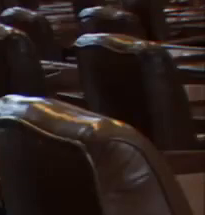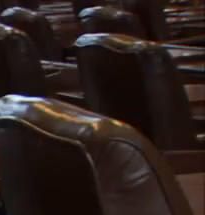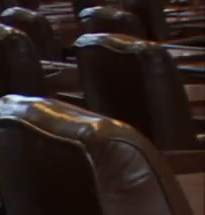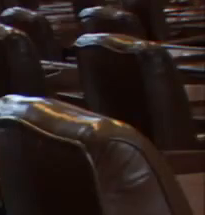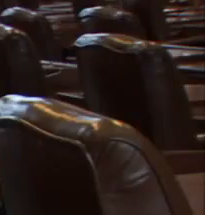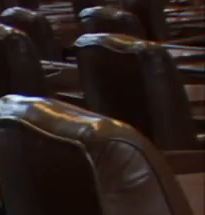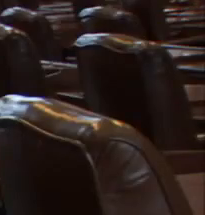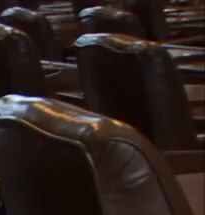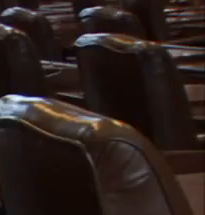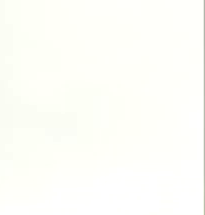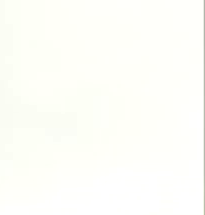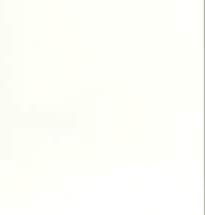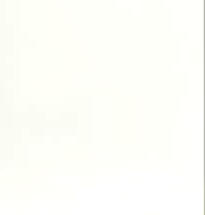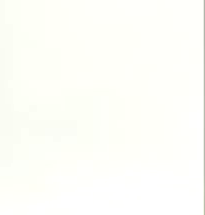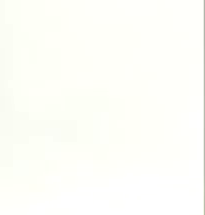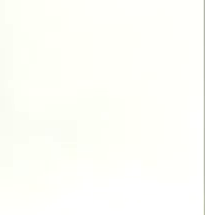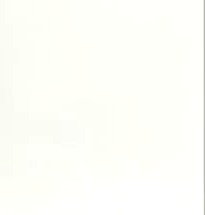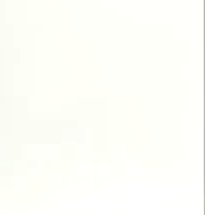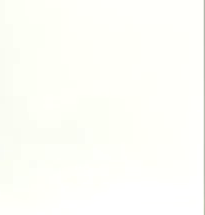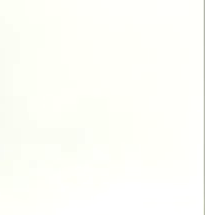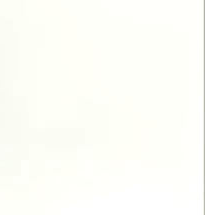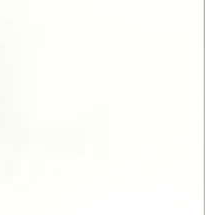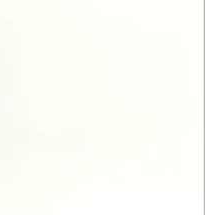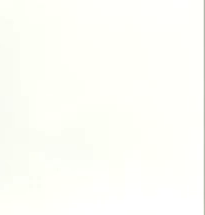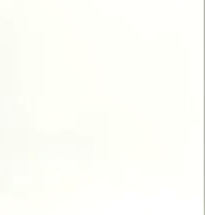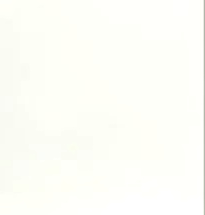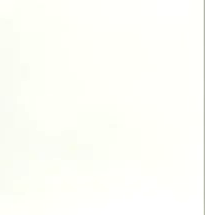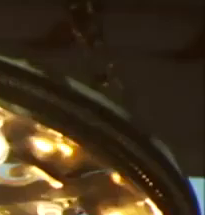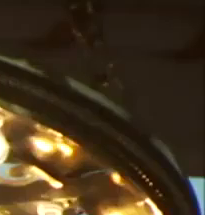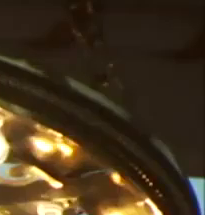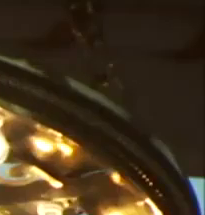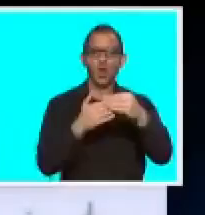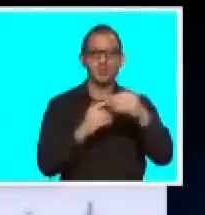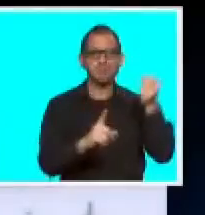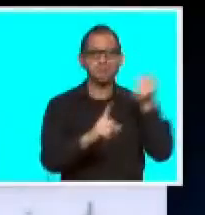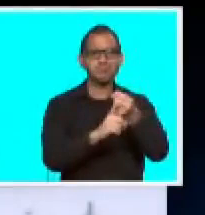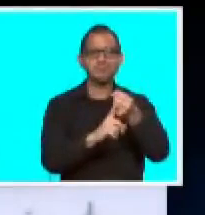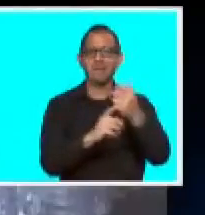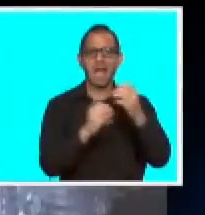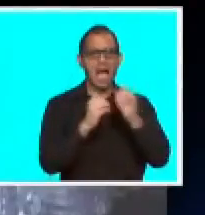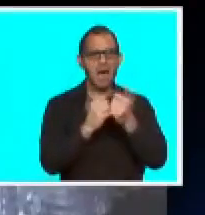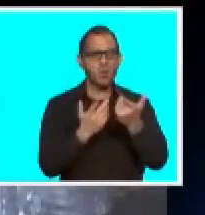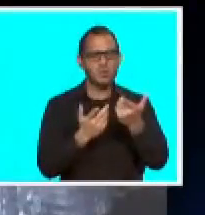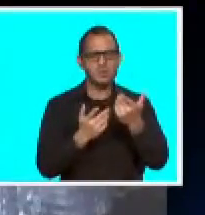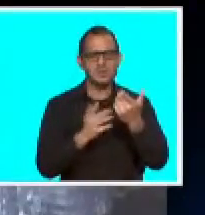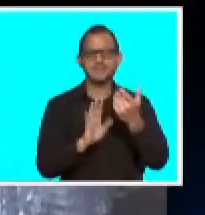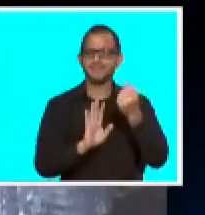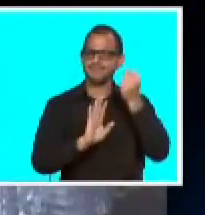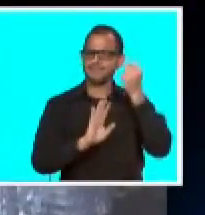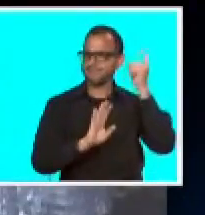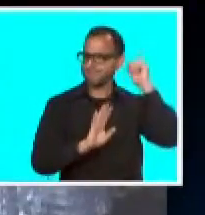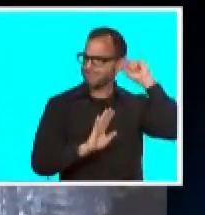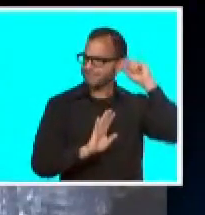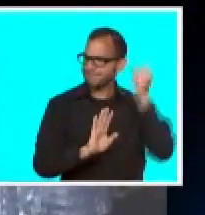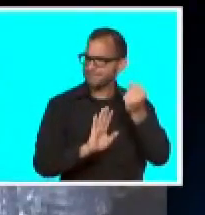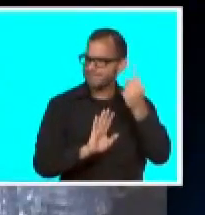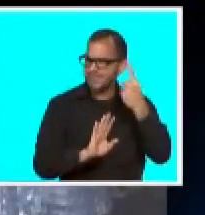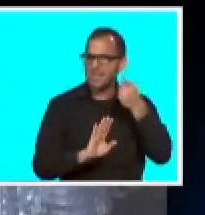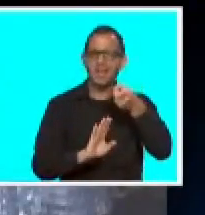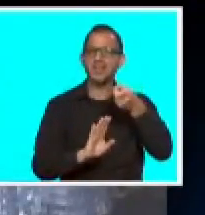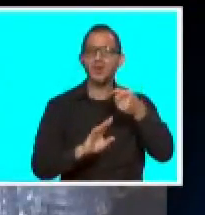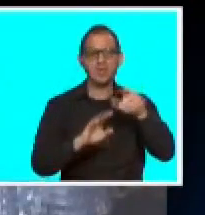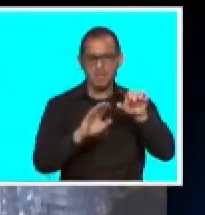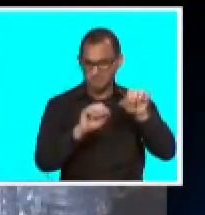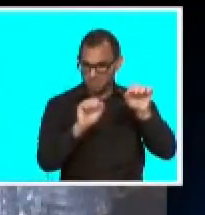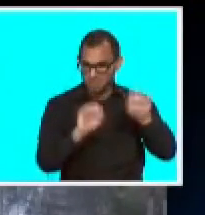sus presupuestos inmediatamente. Pero, ¿cómo nos afecta esto en lo local? En entrevista con nuestra estación hermana Channel 5 News,